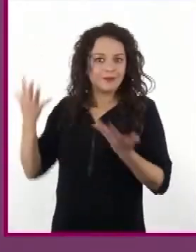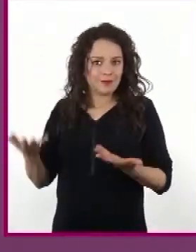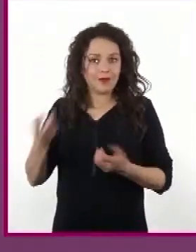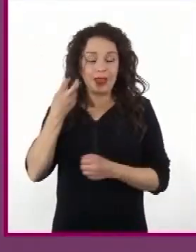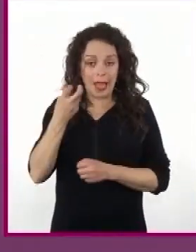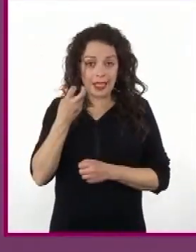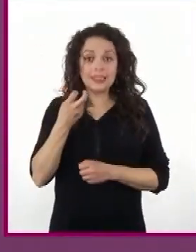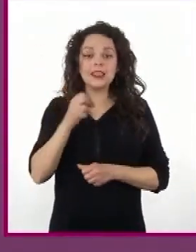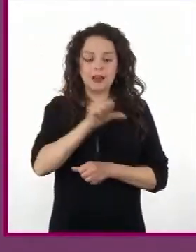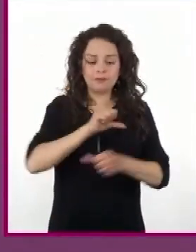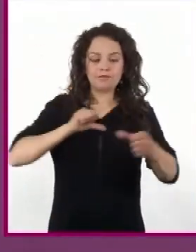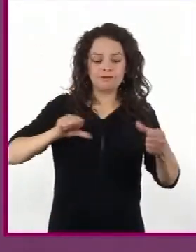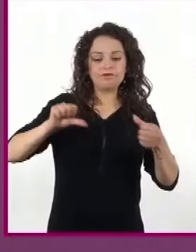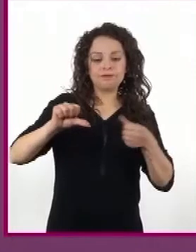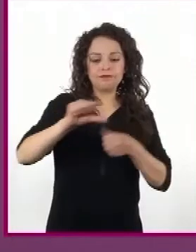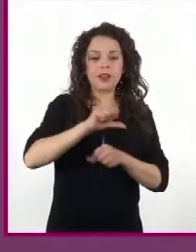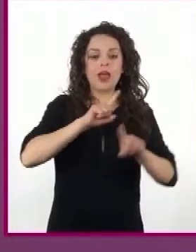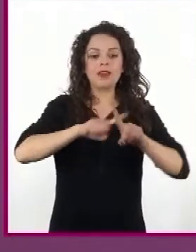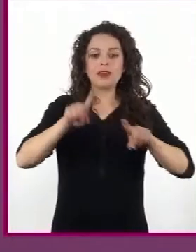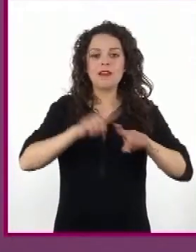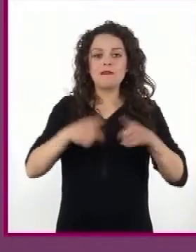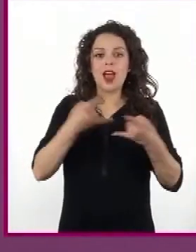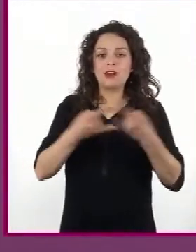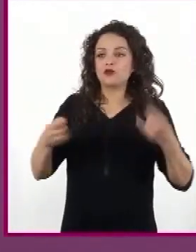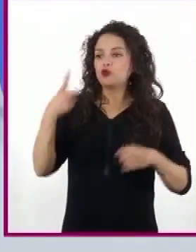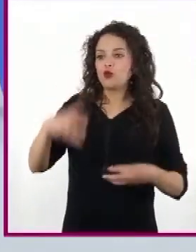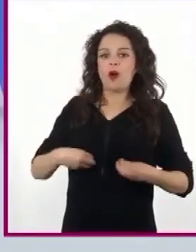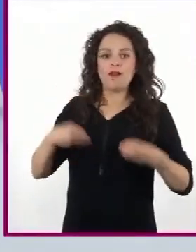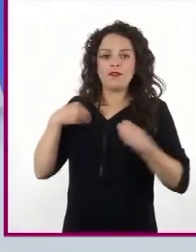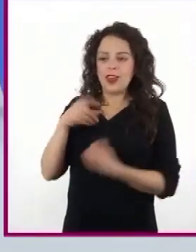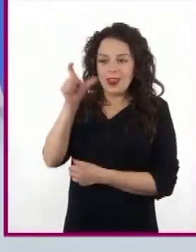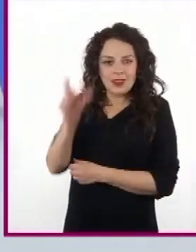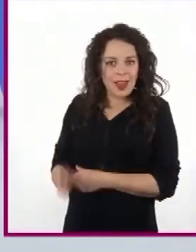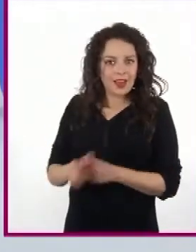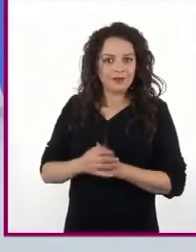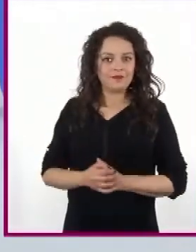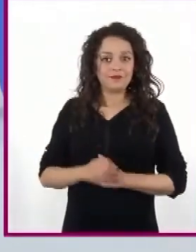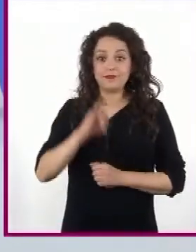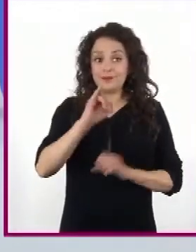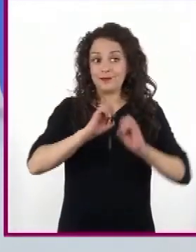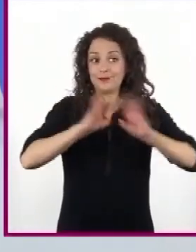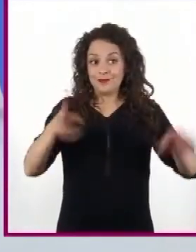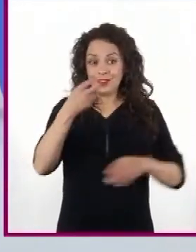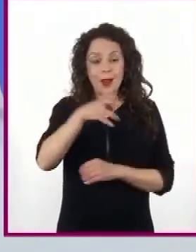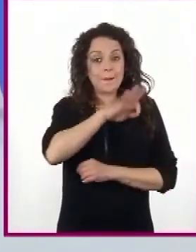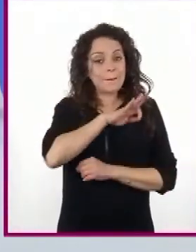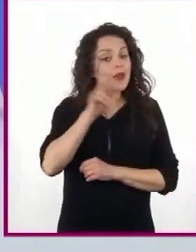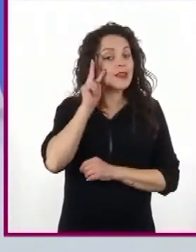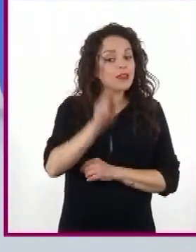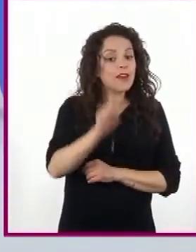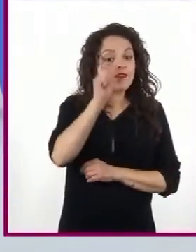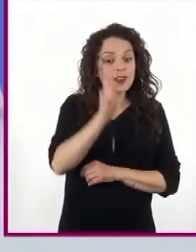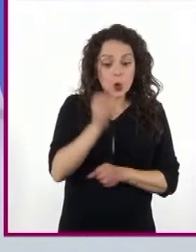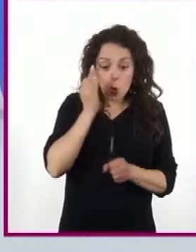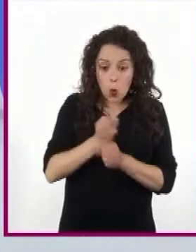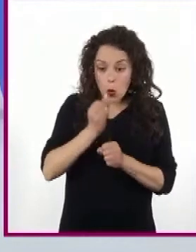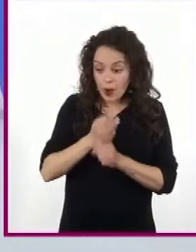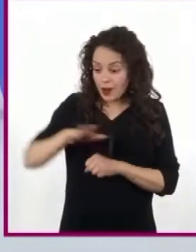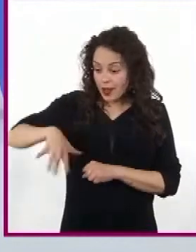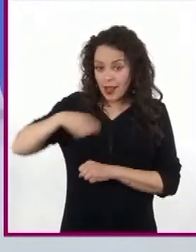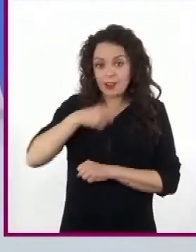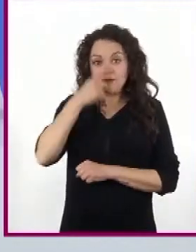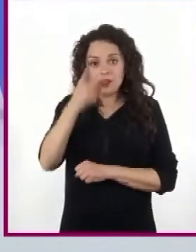diversos acontecimientos de nuestro personaje y su biografía. Claro, y eso se observa en lo que acabamos de decir, pues